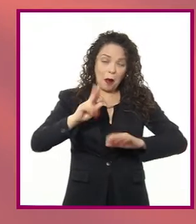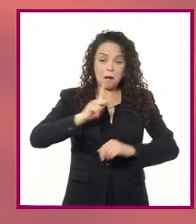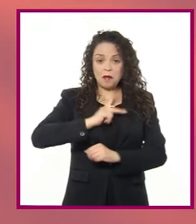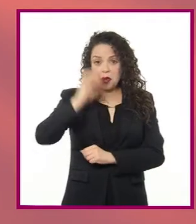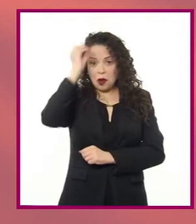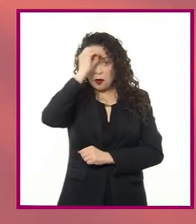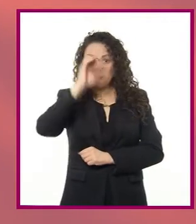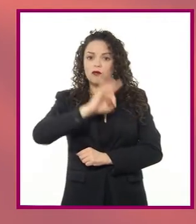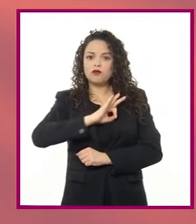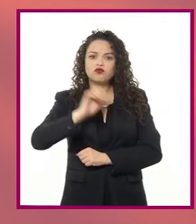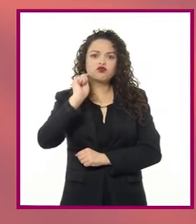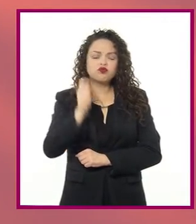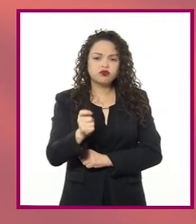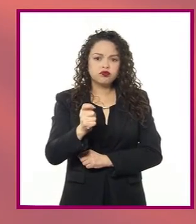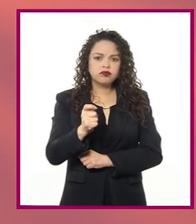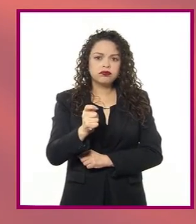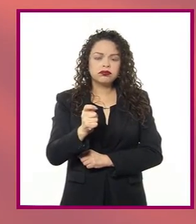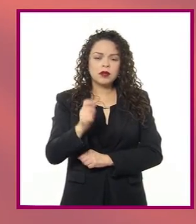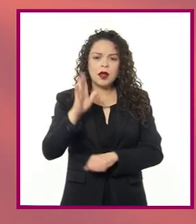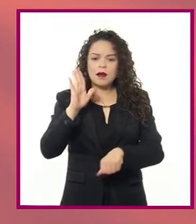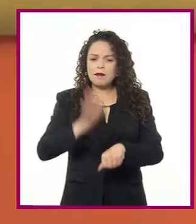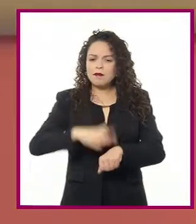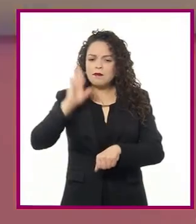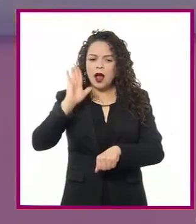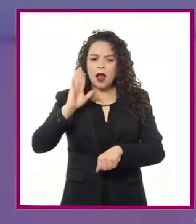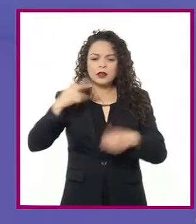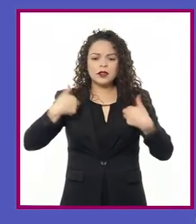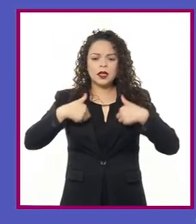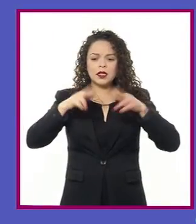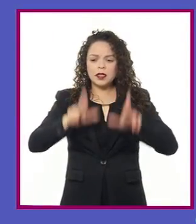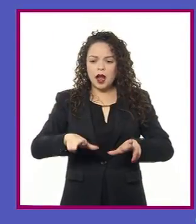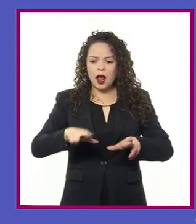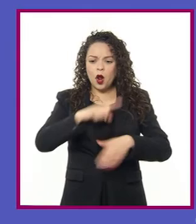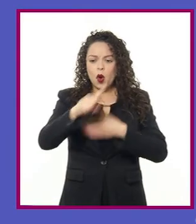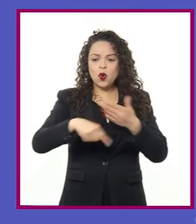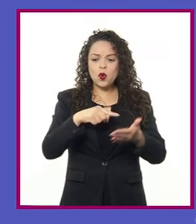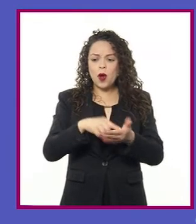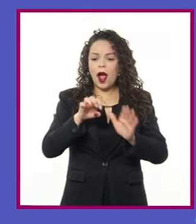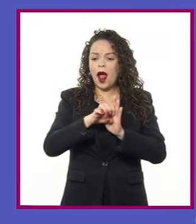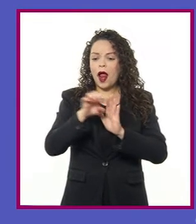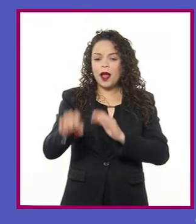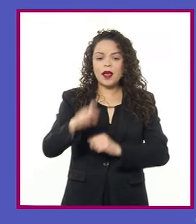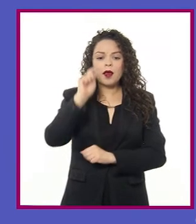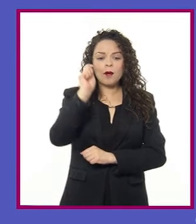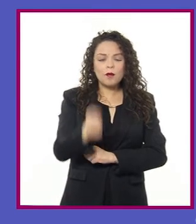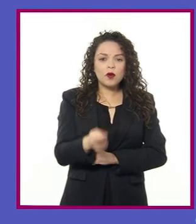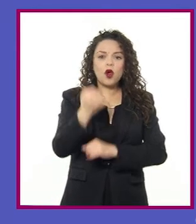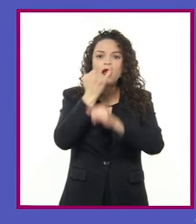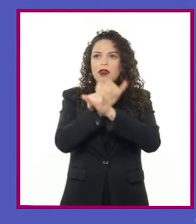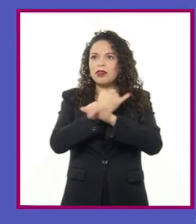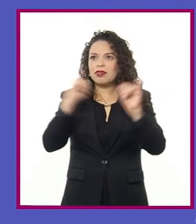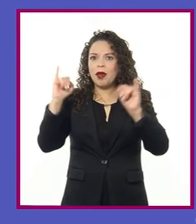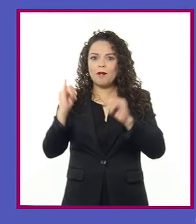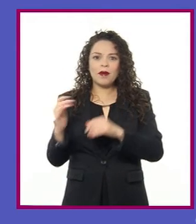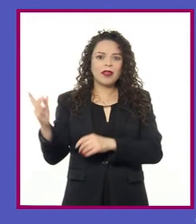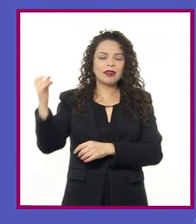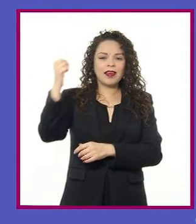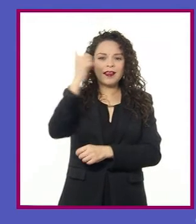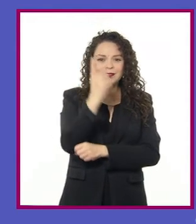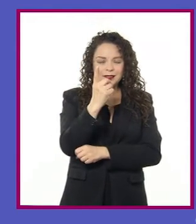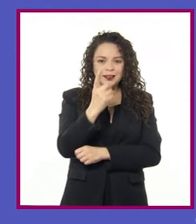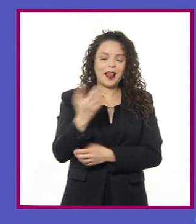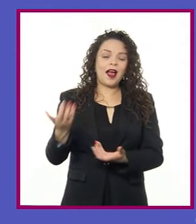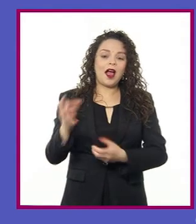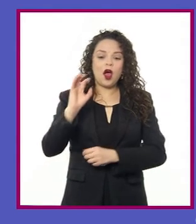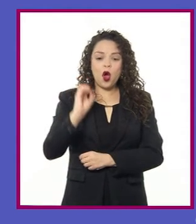incluir uno de los íconos representativos como el Monumento a la Independencia o a la Revolución. Alrededor de estos